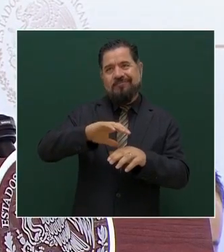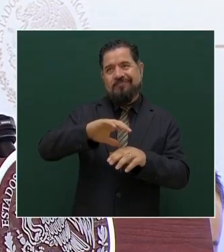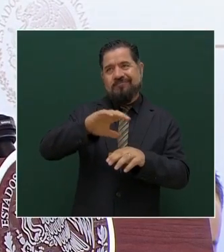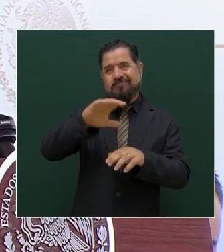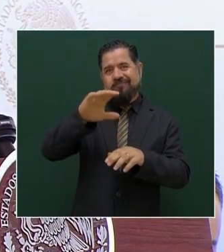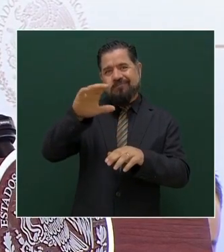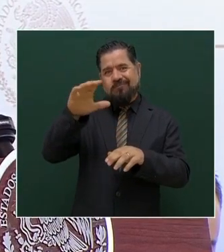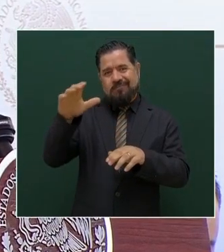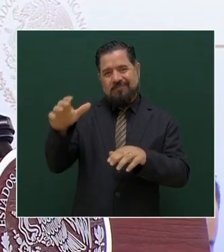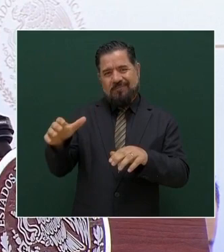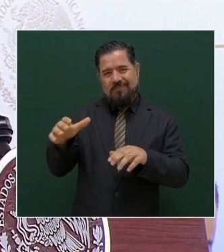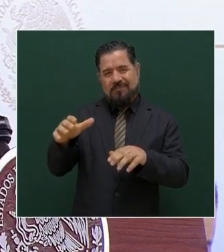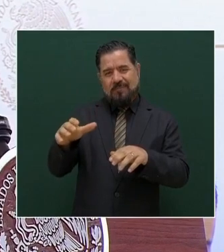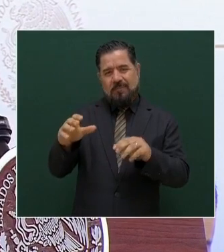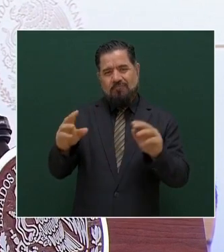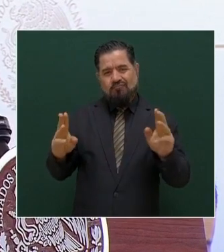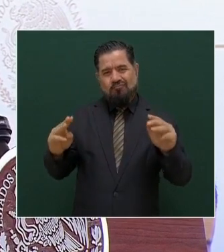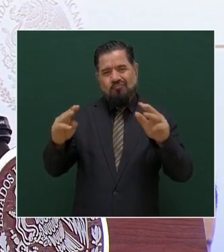de cerros,